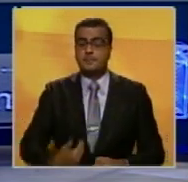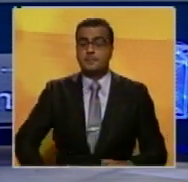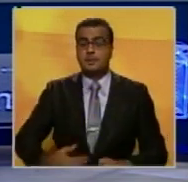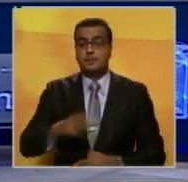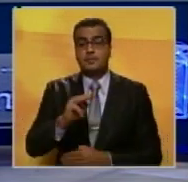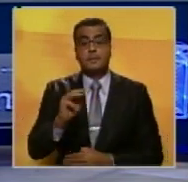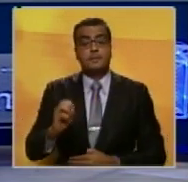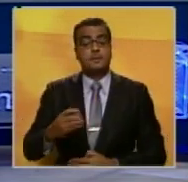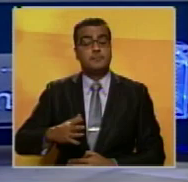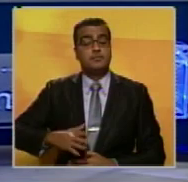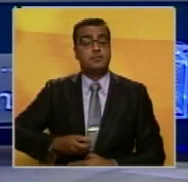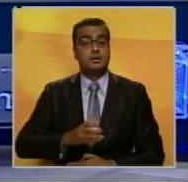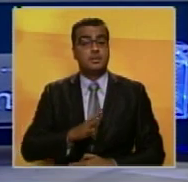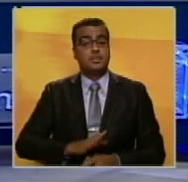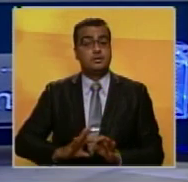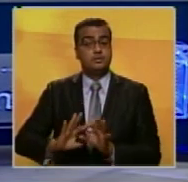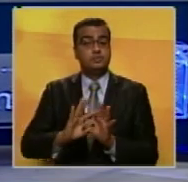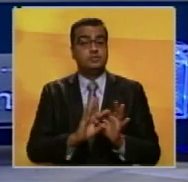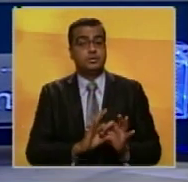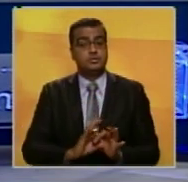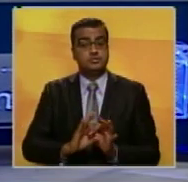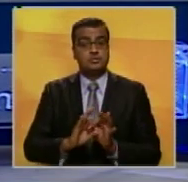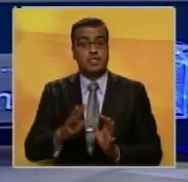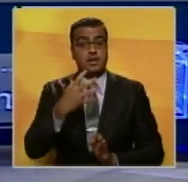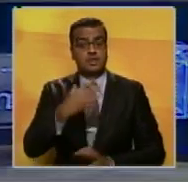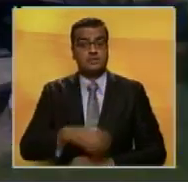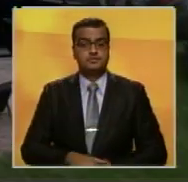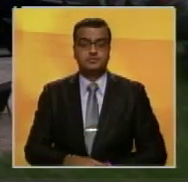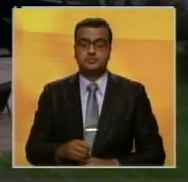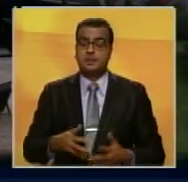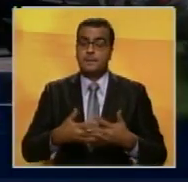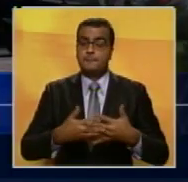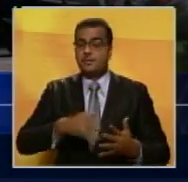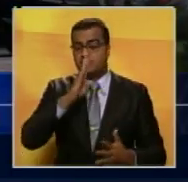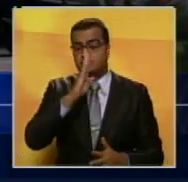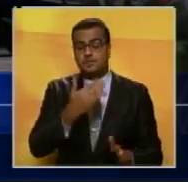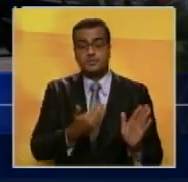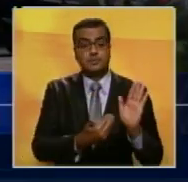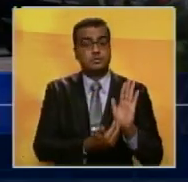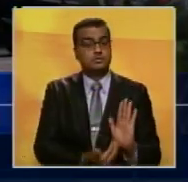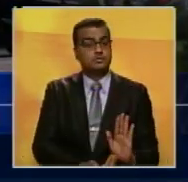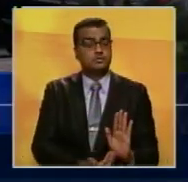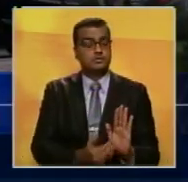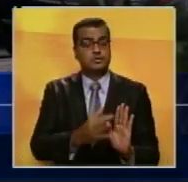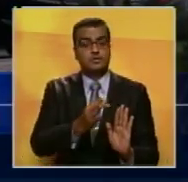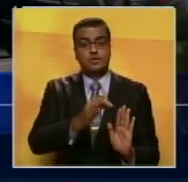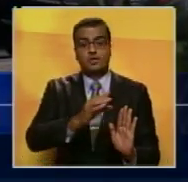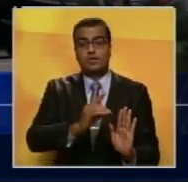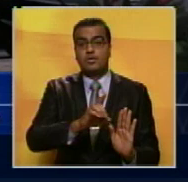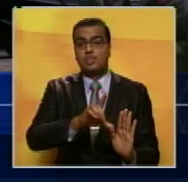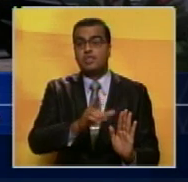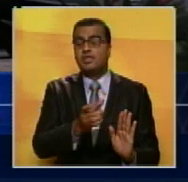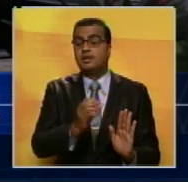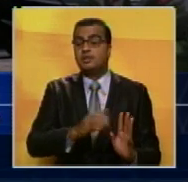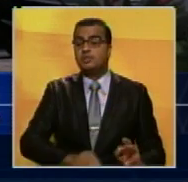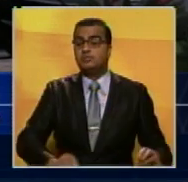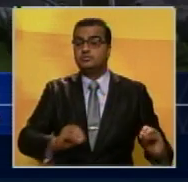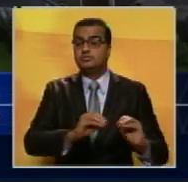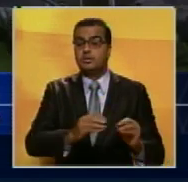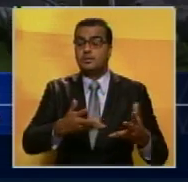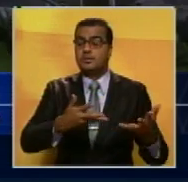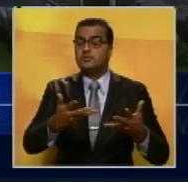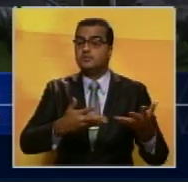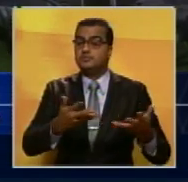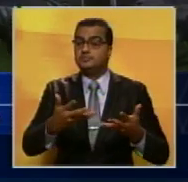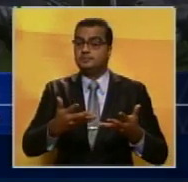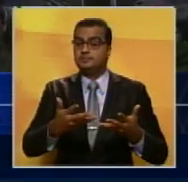Macri podrían estar vinculados a este escándalo. La empresa brasileña propuso al procurador Federico Delgado un acuerdo de cooperación